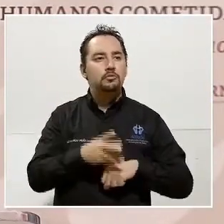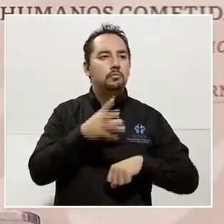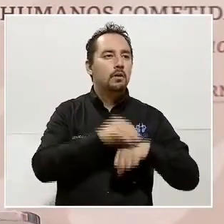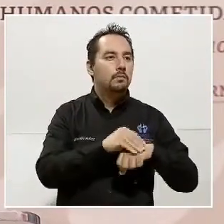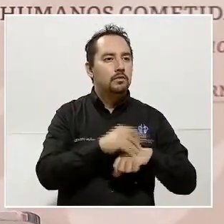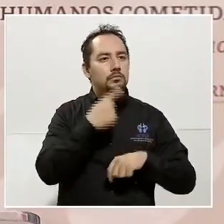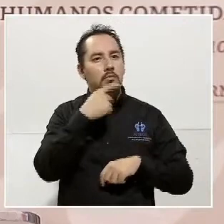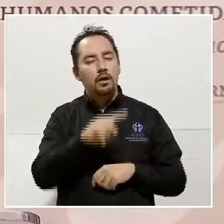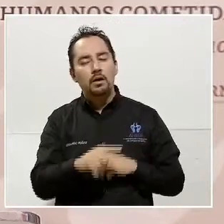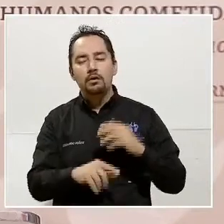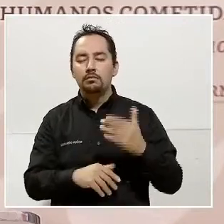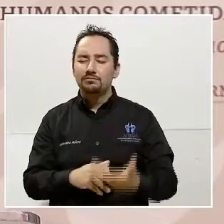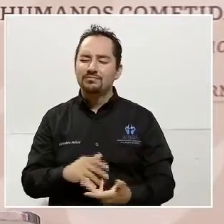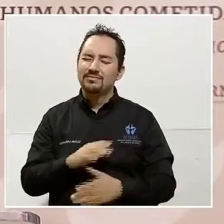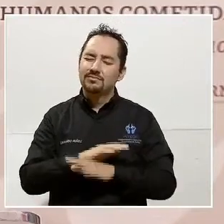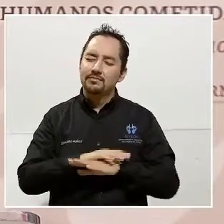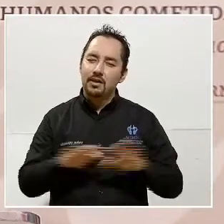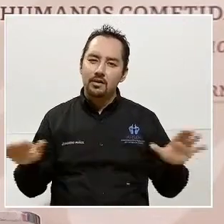pueda realizarse.